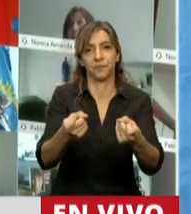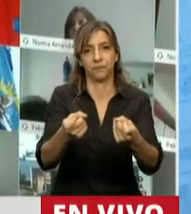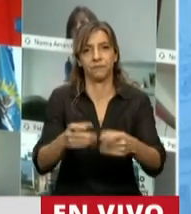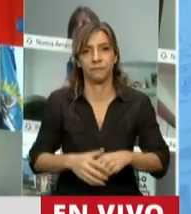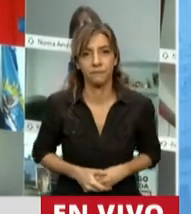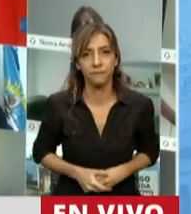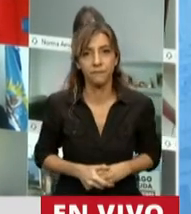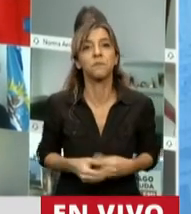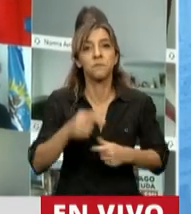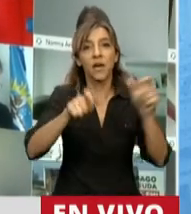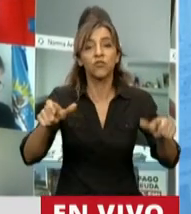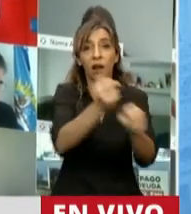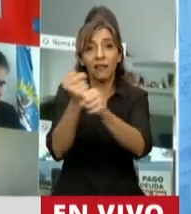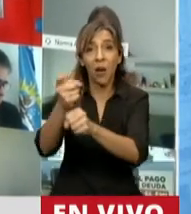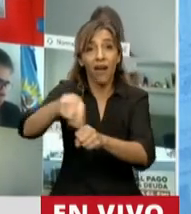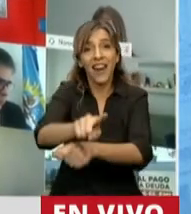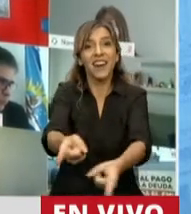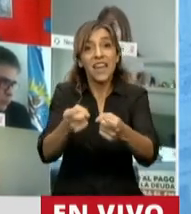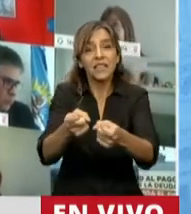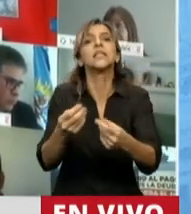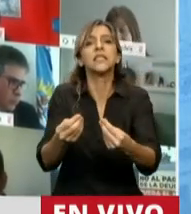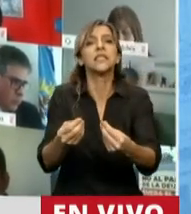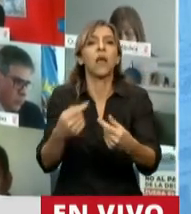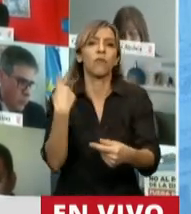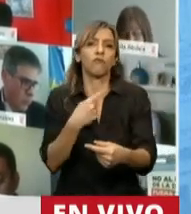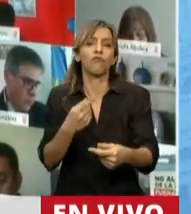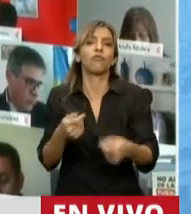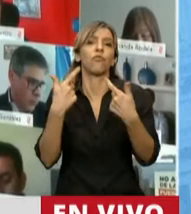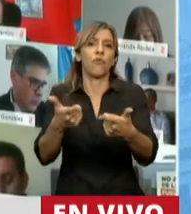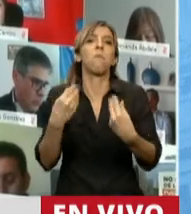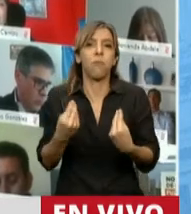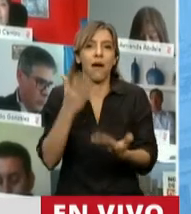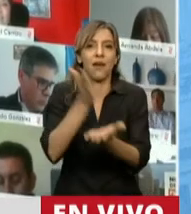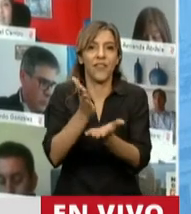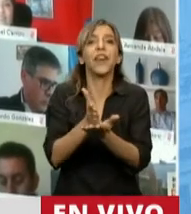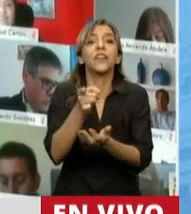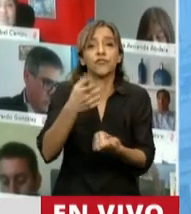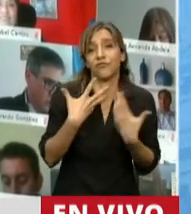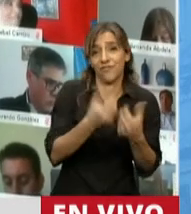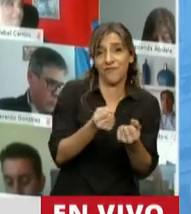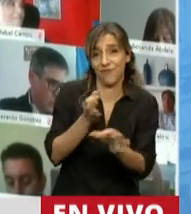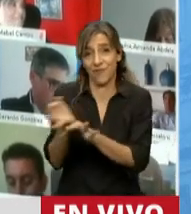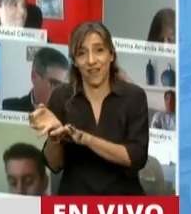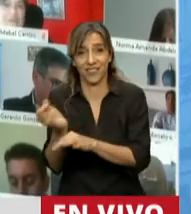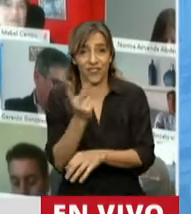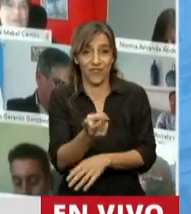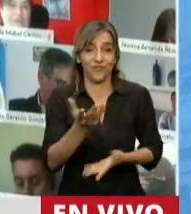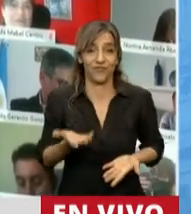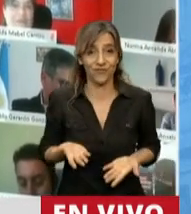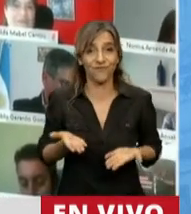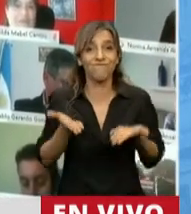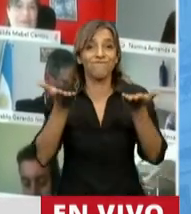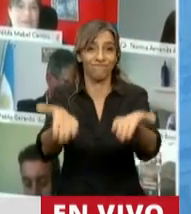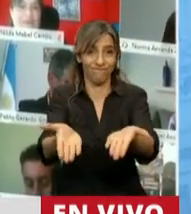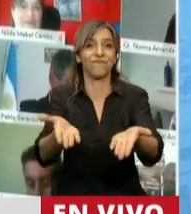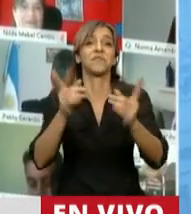los trabajadores. Va a garantizar derechos como salud y educación, y obviamente a reactivar la economía de la